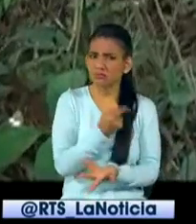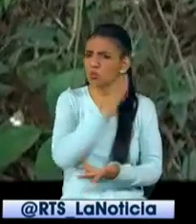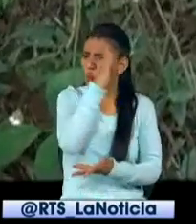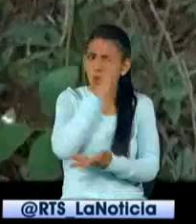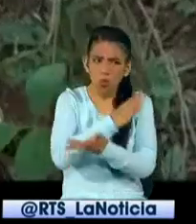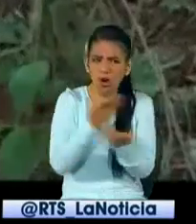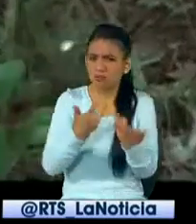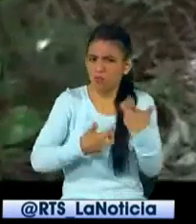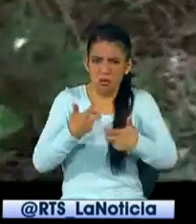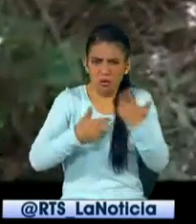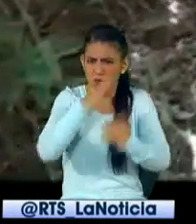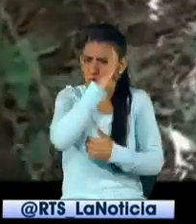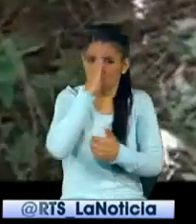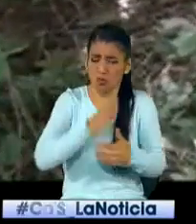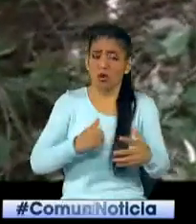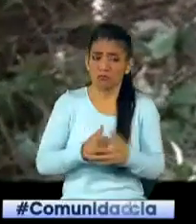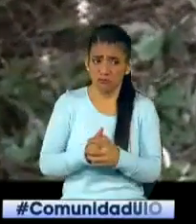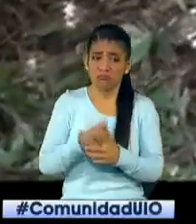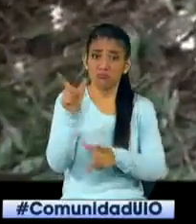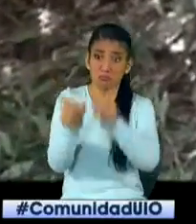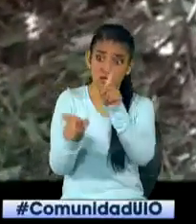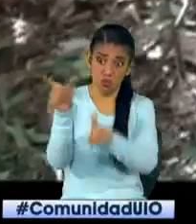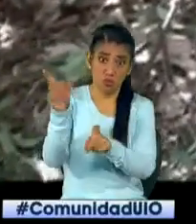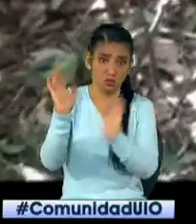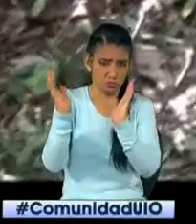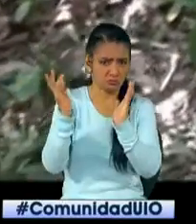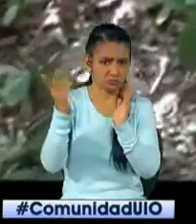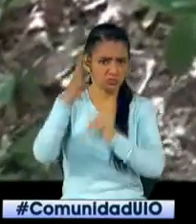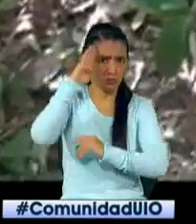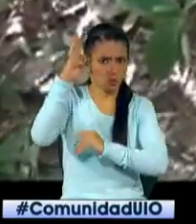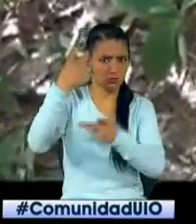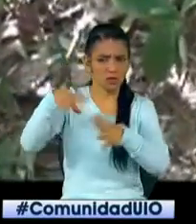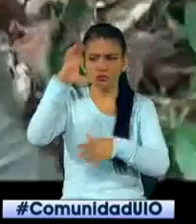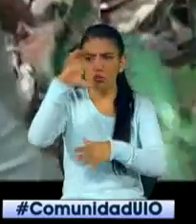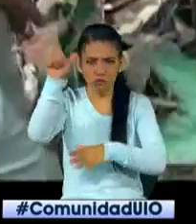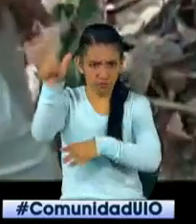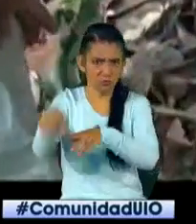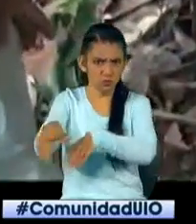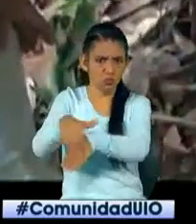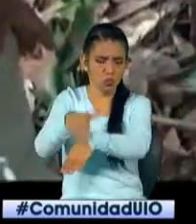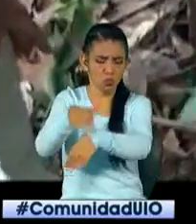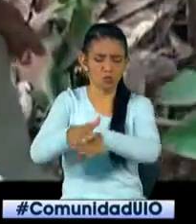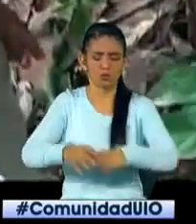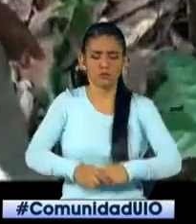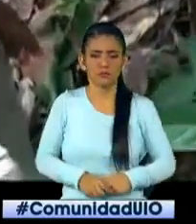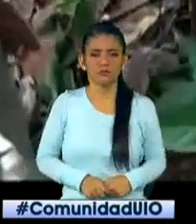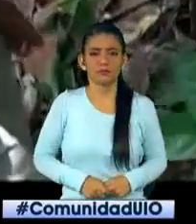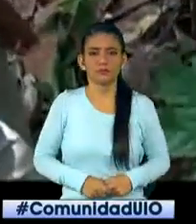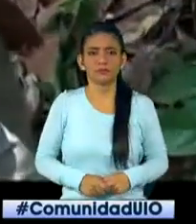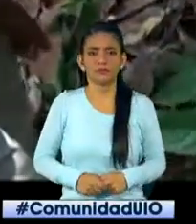los responsables de este crimen ya son buscados por las autoridades. Desde Los Ríos, informó Odette Camacho.